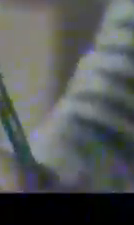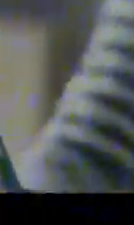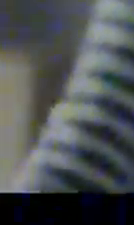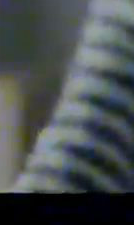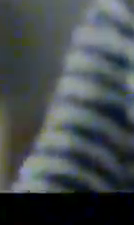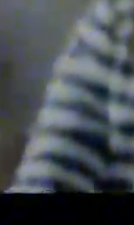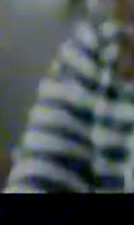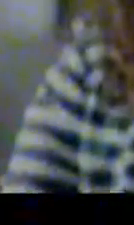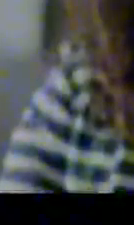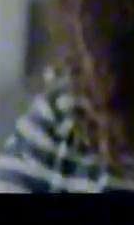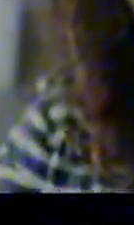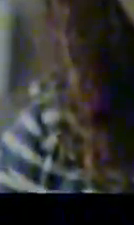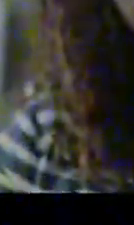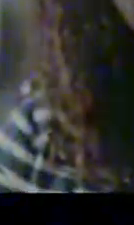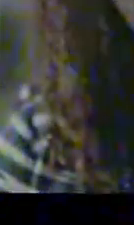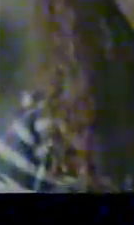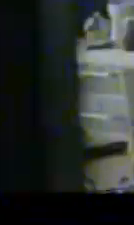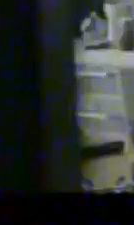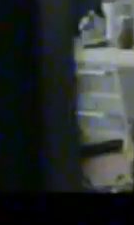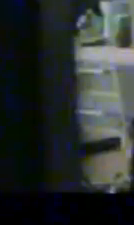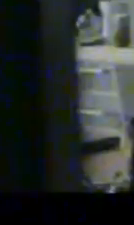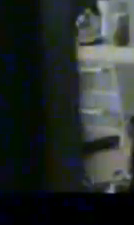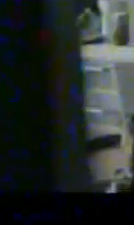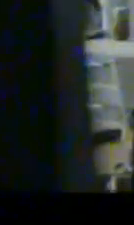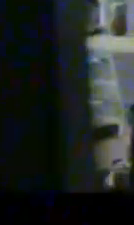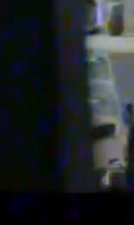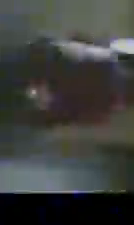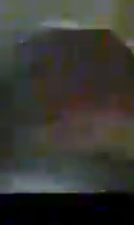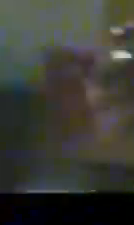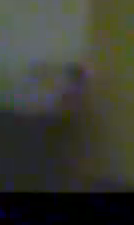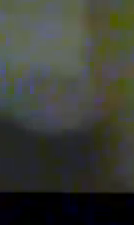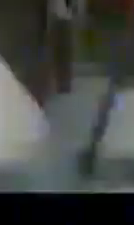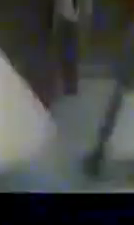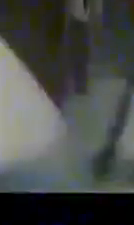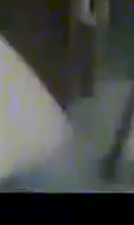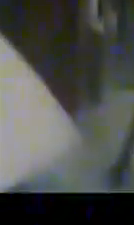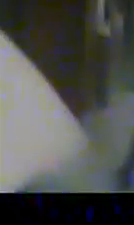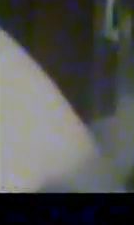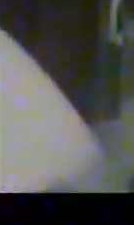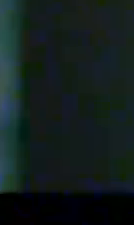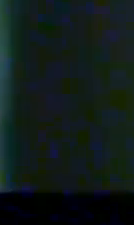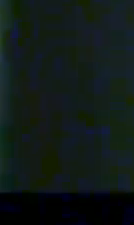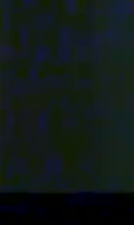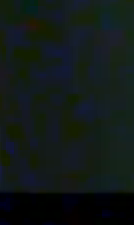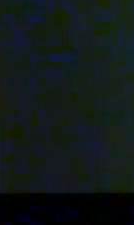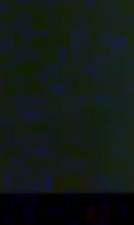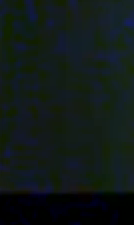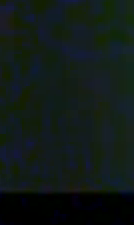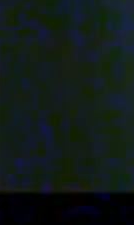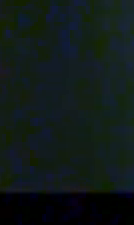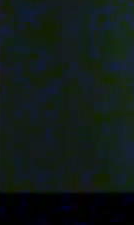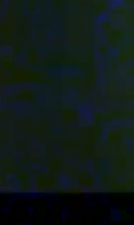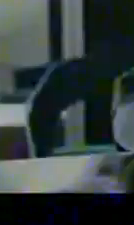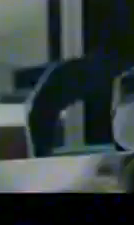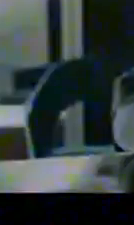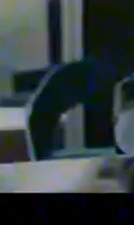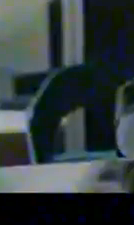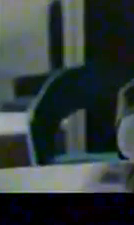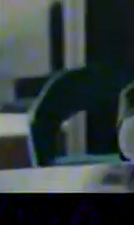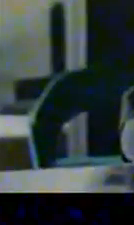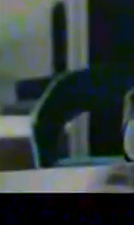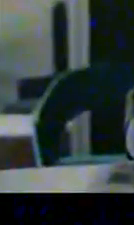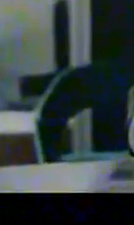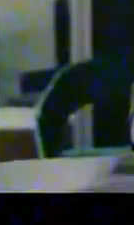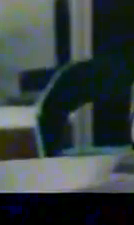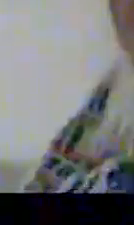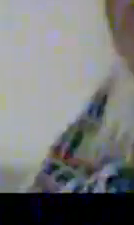Con los que quieren expandir su empresa. Con los que quieren cambiar el pedir empleo por generar empleo. Con